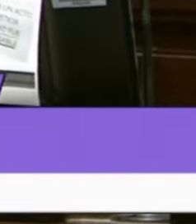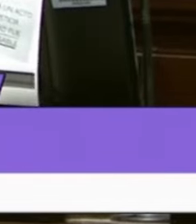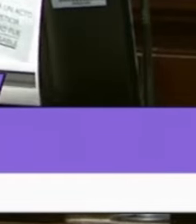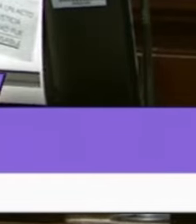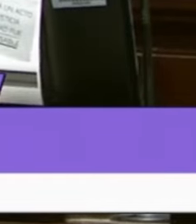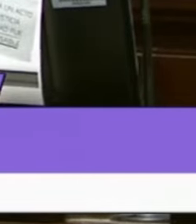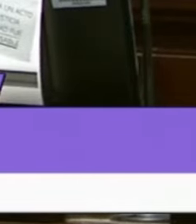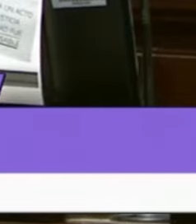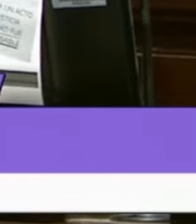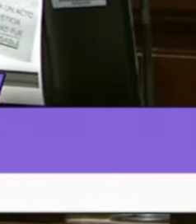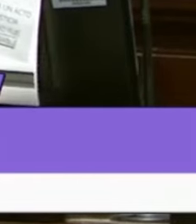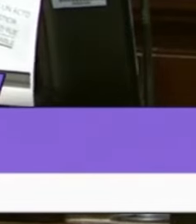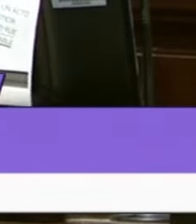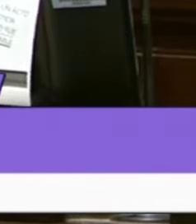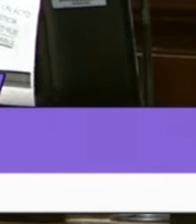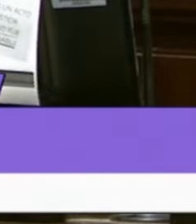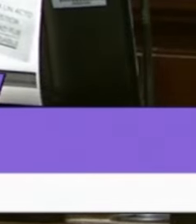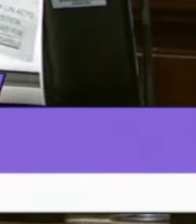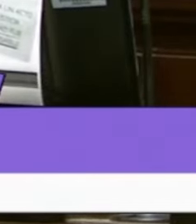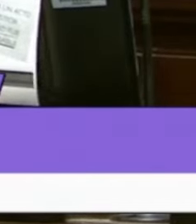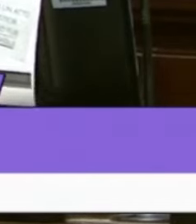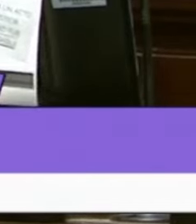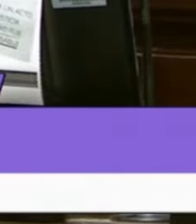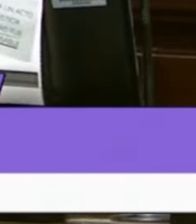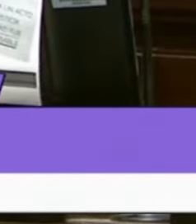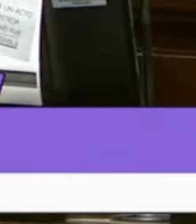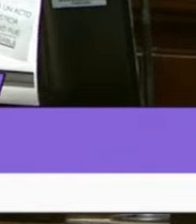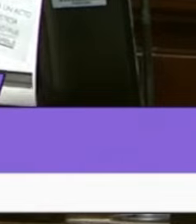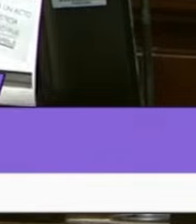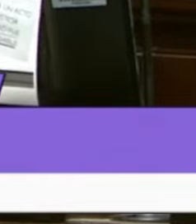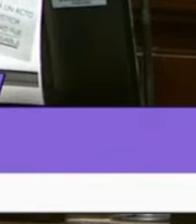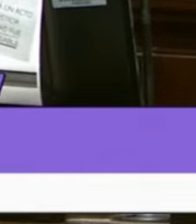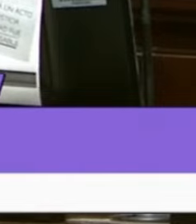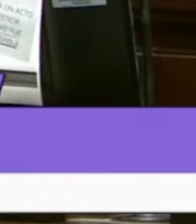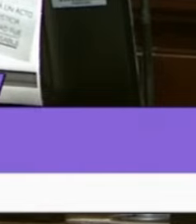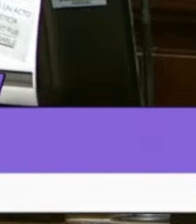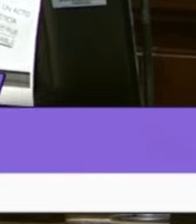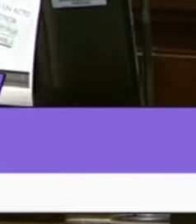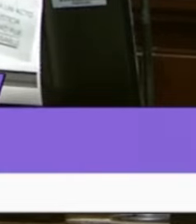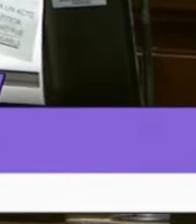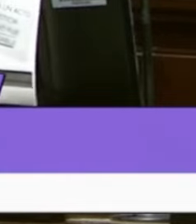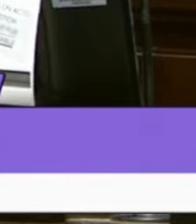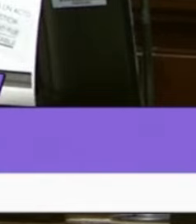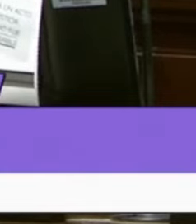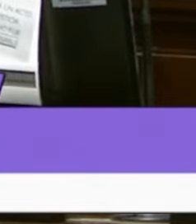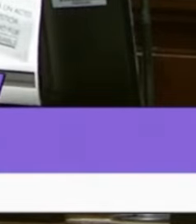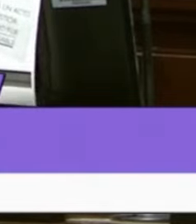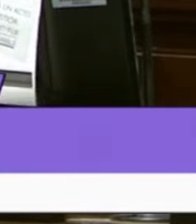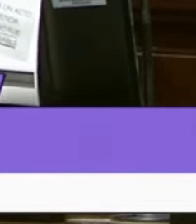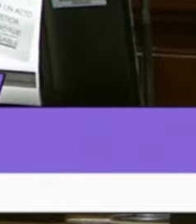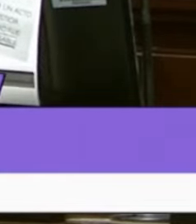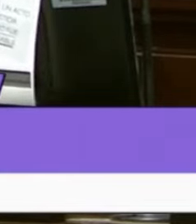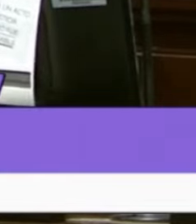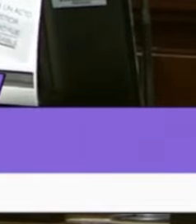se trabaja muchísimo menos que se trabaja en un hospital. Yo vengo un domingo acá, no hay nadie. Voy un domingo y lo veo a los compañeros